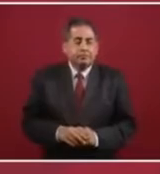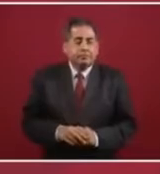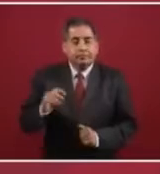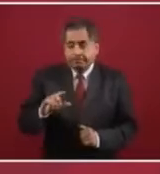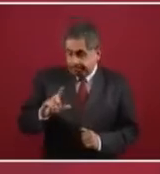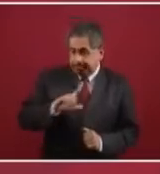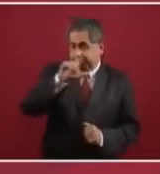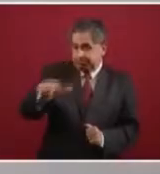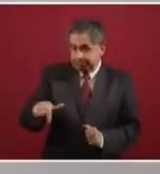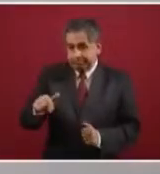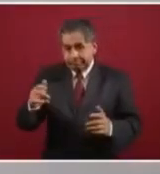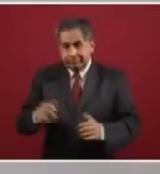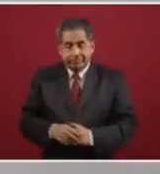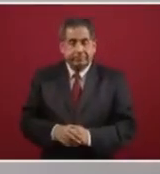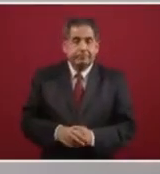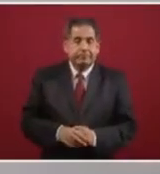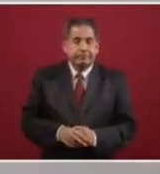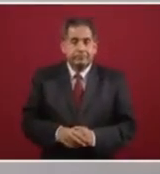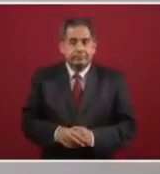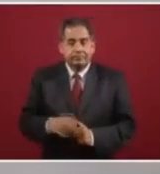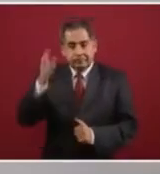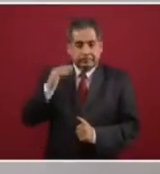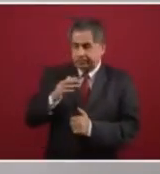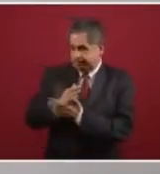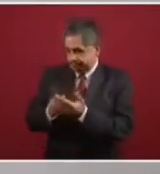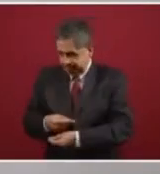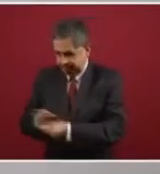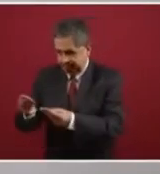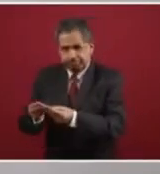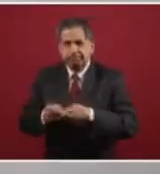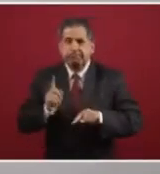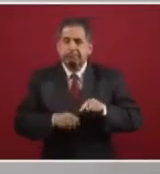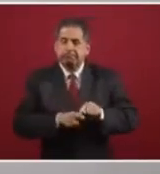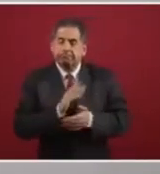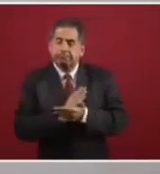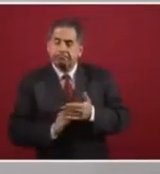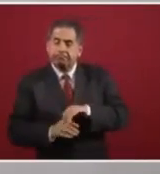Luego, o sea, antes de repartirlo ya,